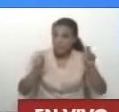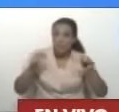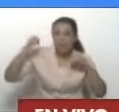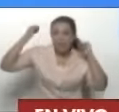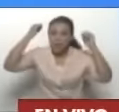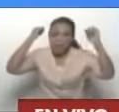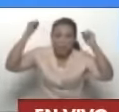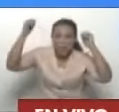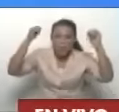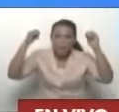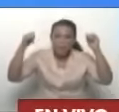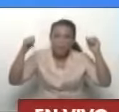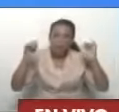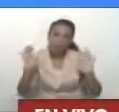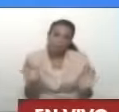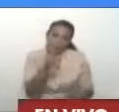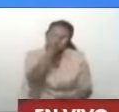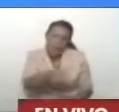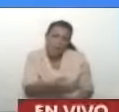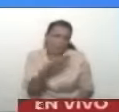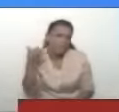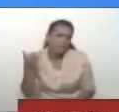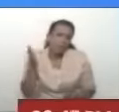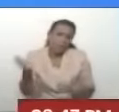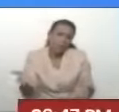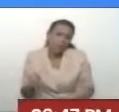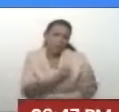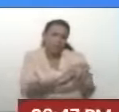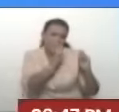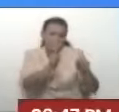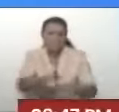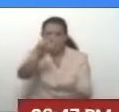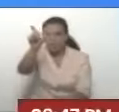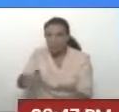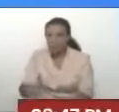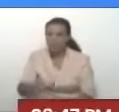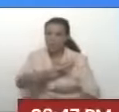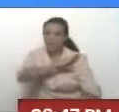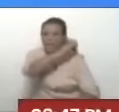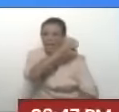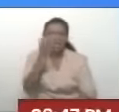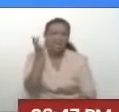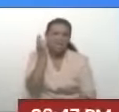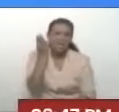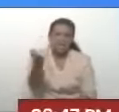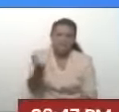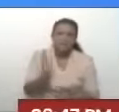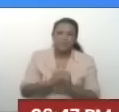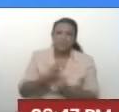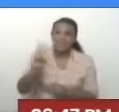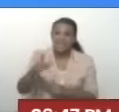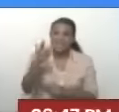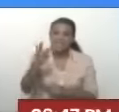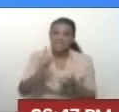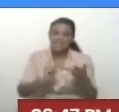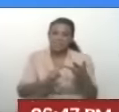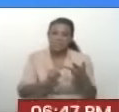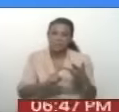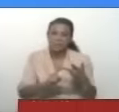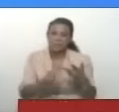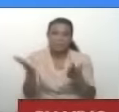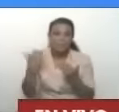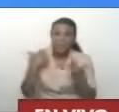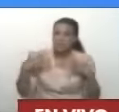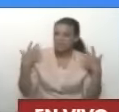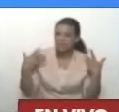rumba, y no había una persona mejor para designarla jefa de el tercer vértice. Vamos